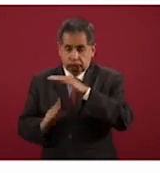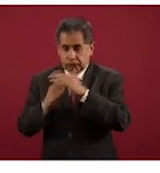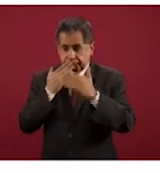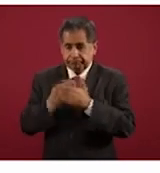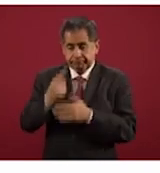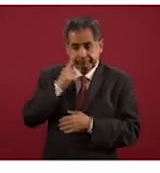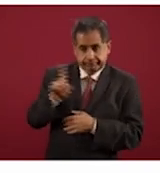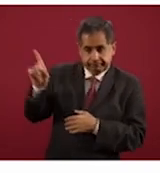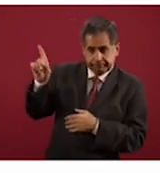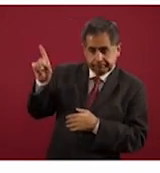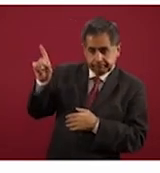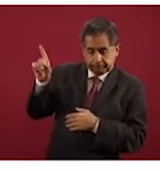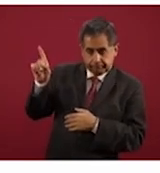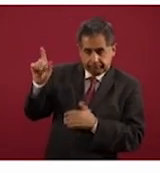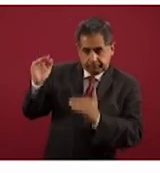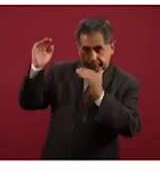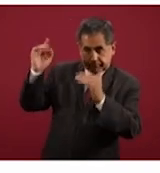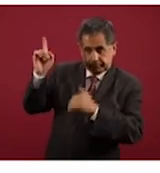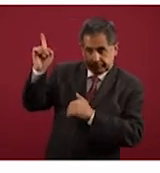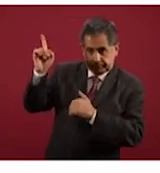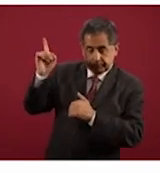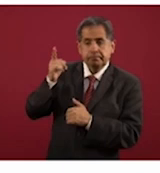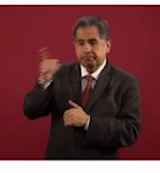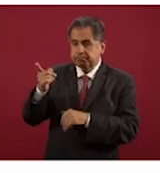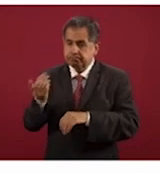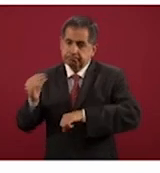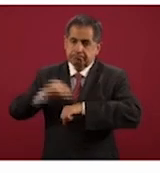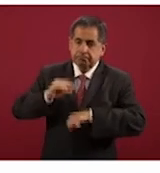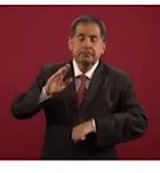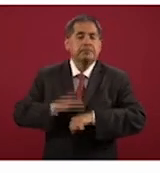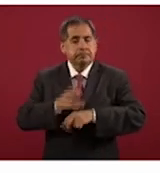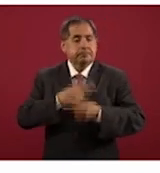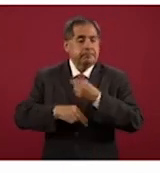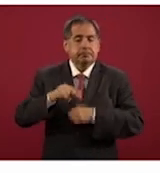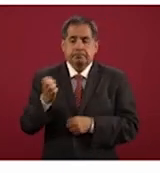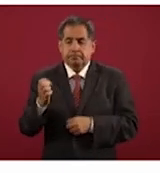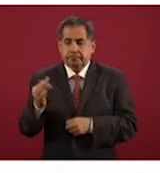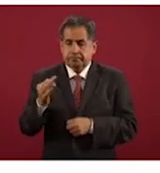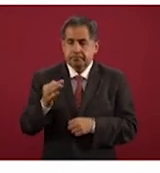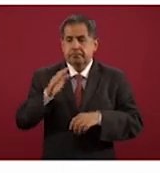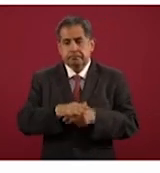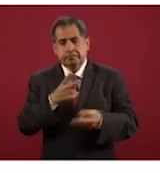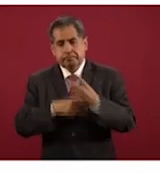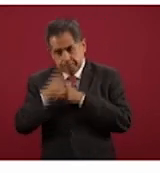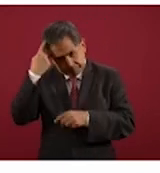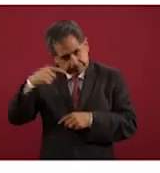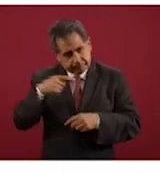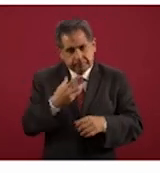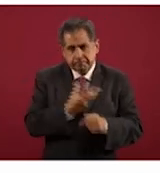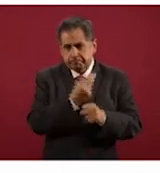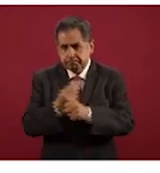de arriba son las que van a entrar con más plantas en enero y febrero a reparación